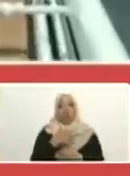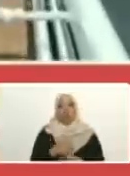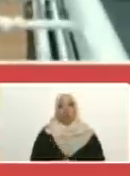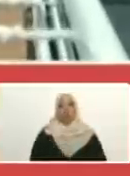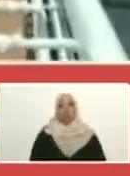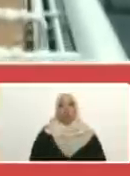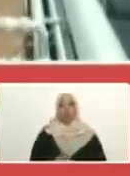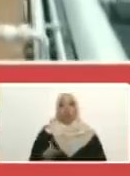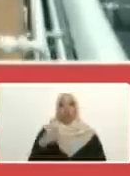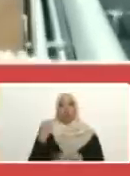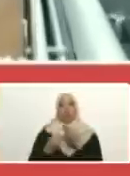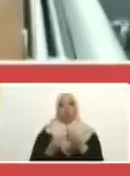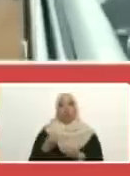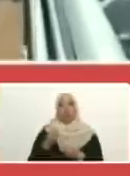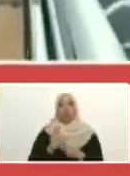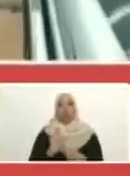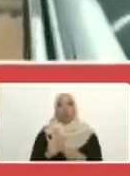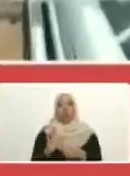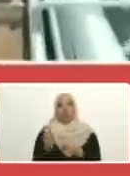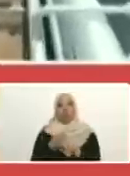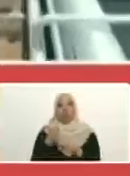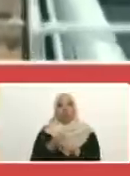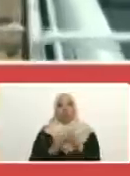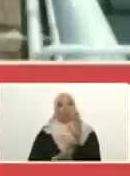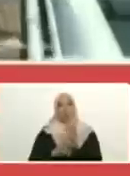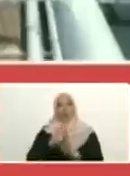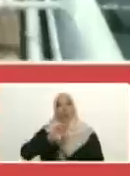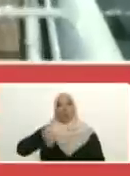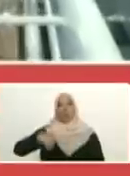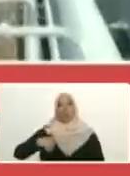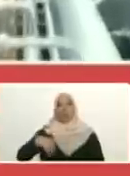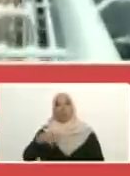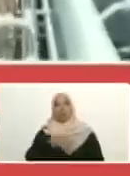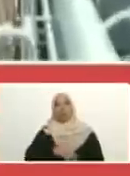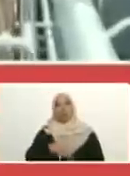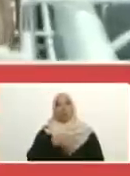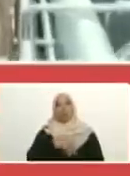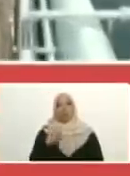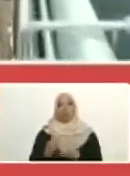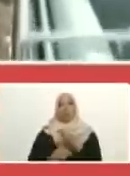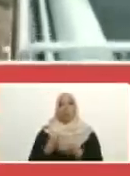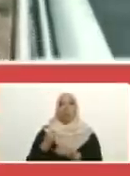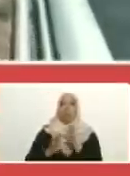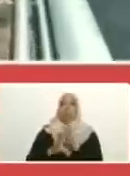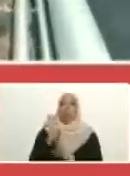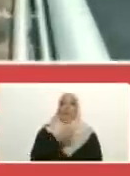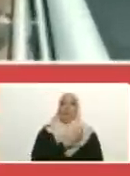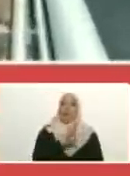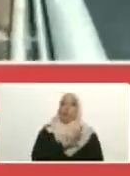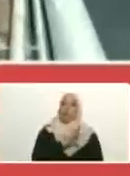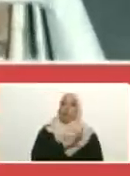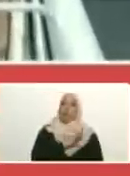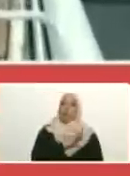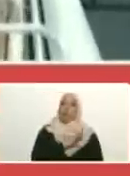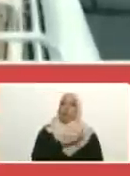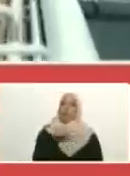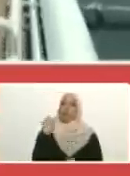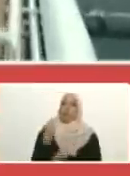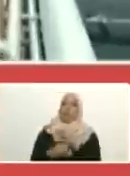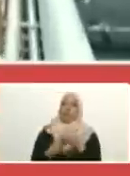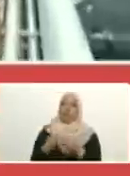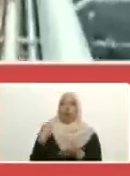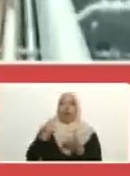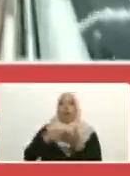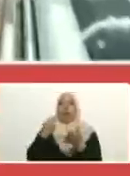En primer lugar, en un modelo de recuperación sostenible, con recursos propios, porque esta macolla se